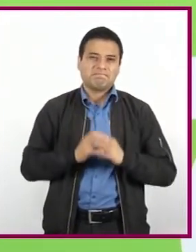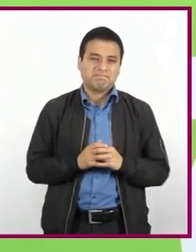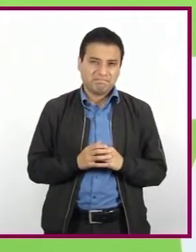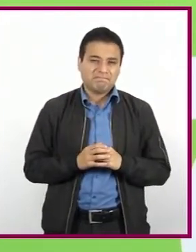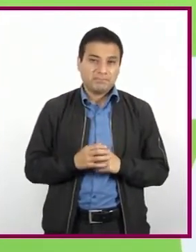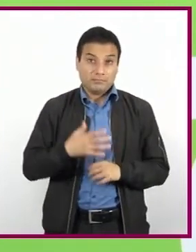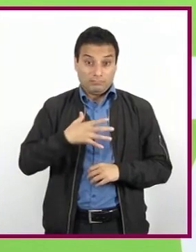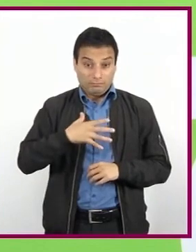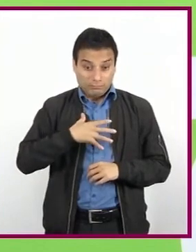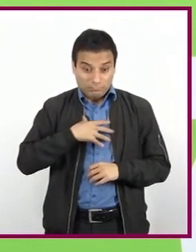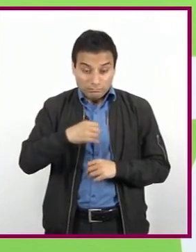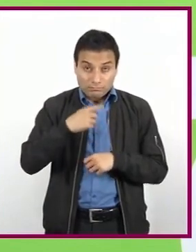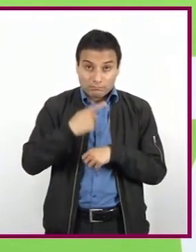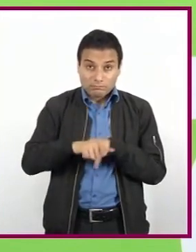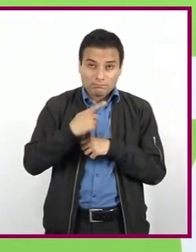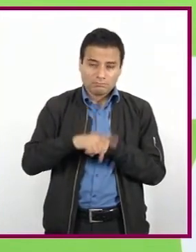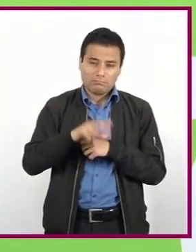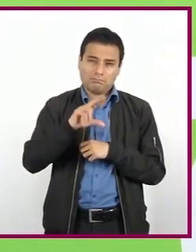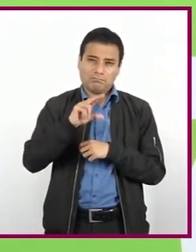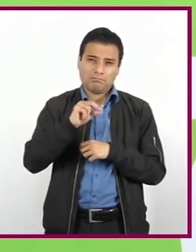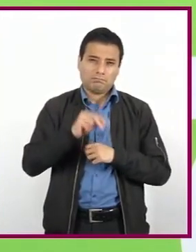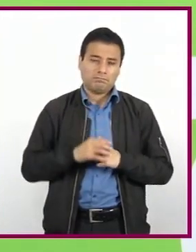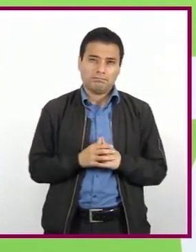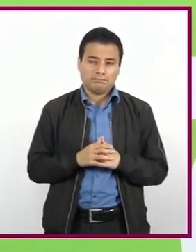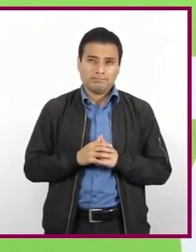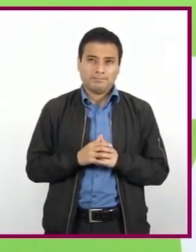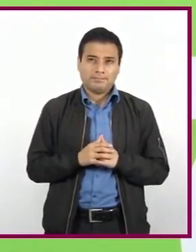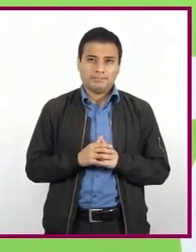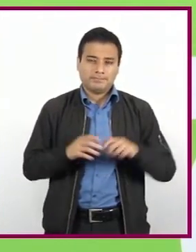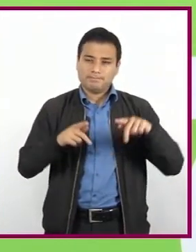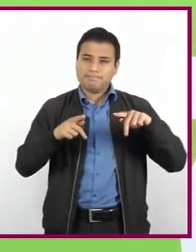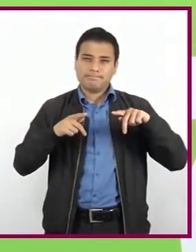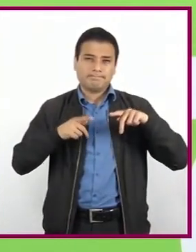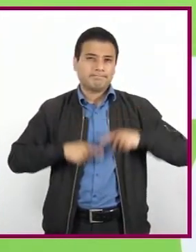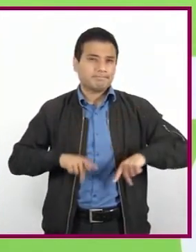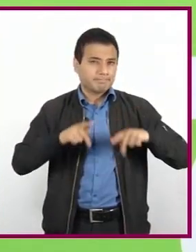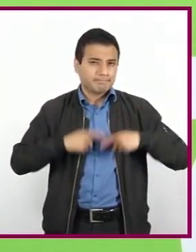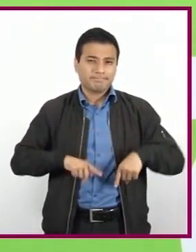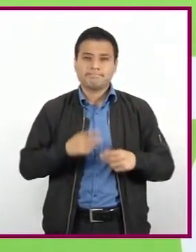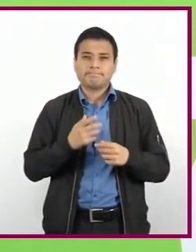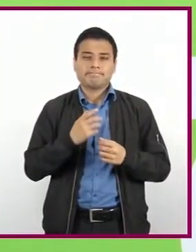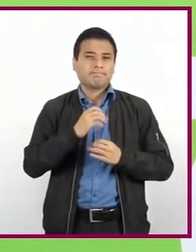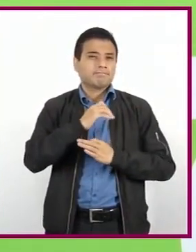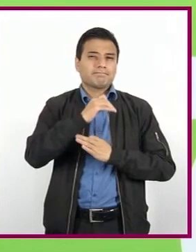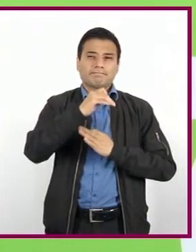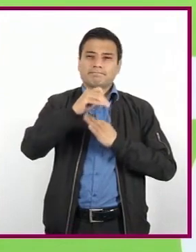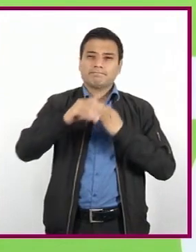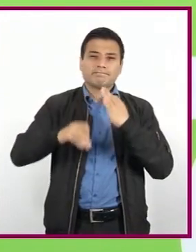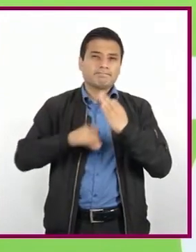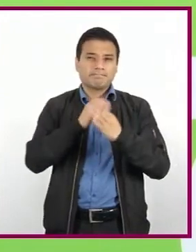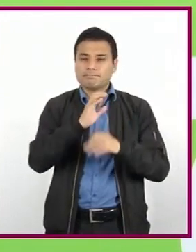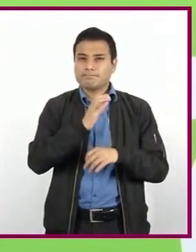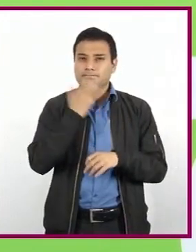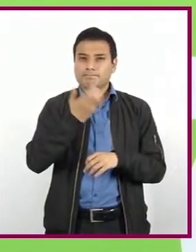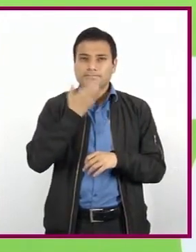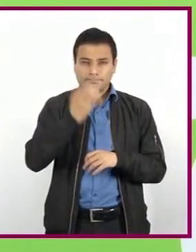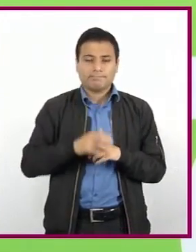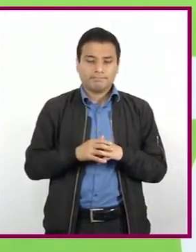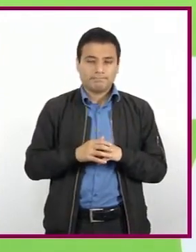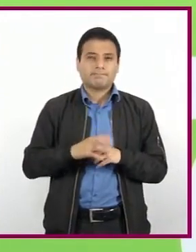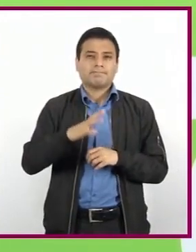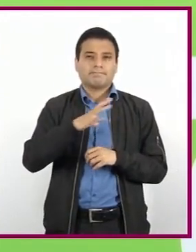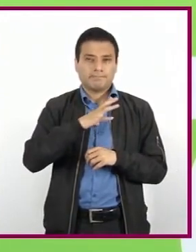riesgo proveniente de la radiación. Todos los seres vivos estamos expuestos a una cierta cantidad de